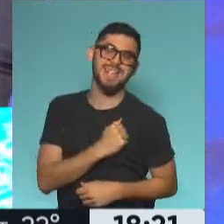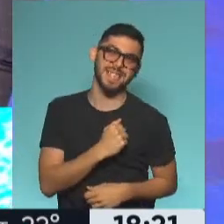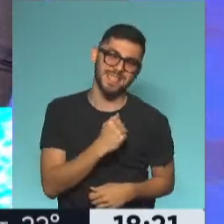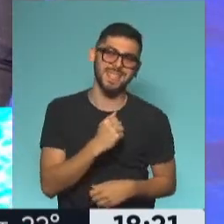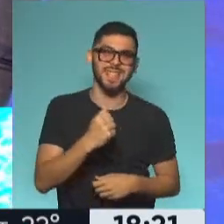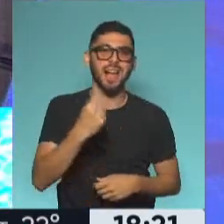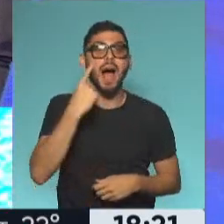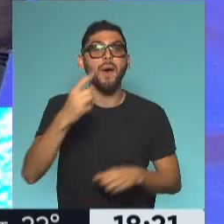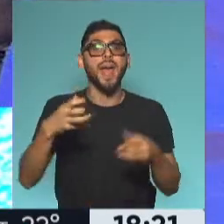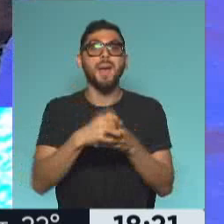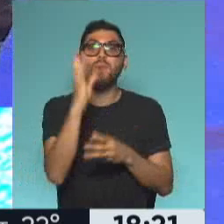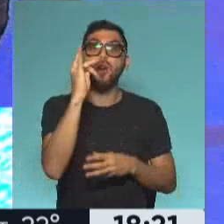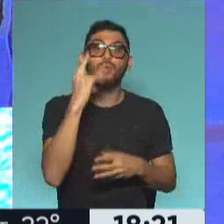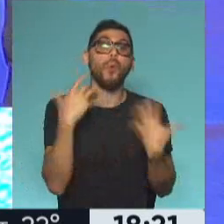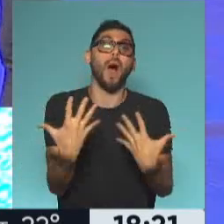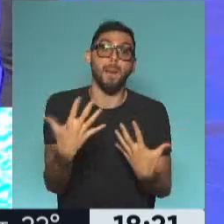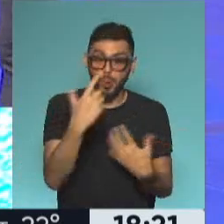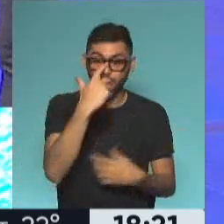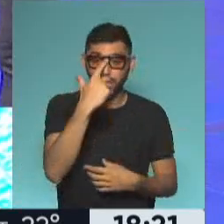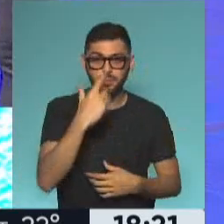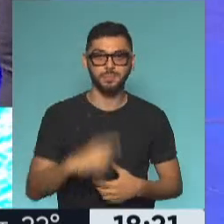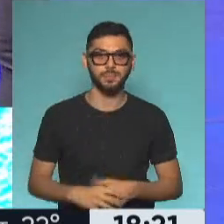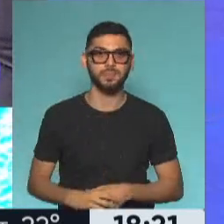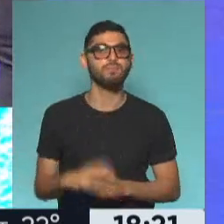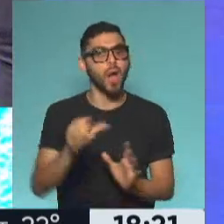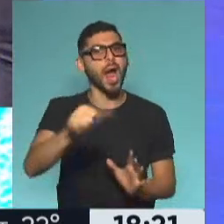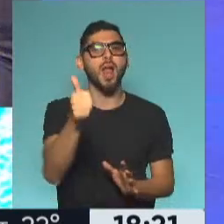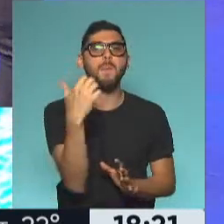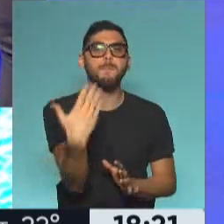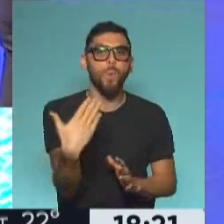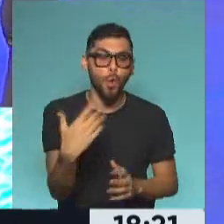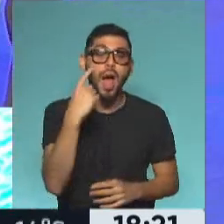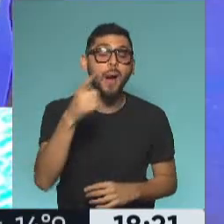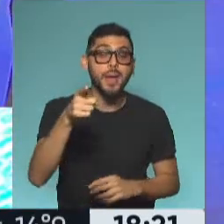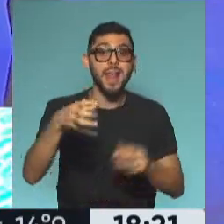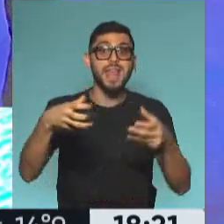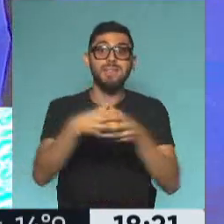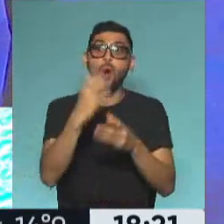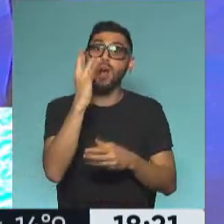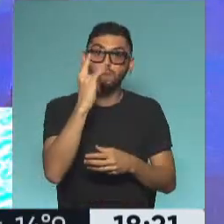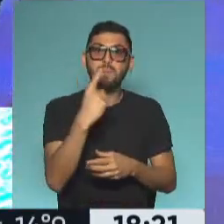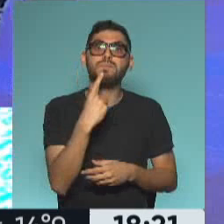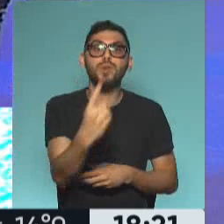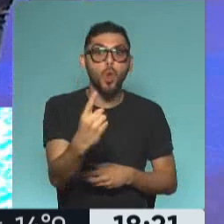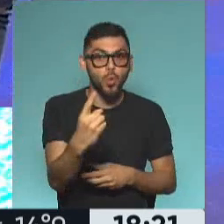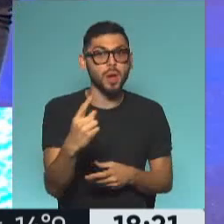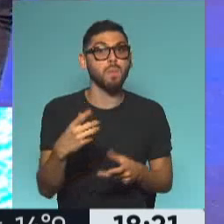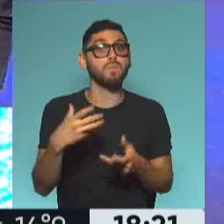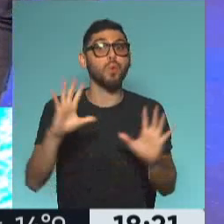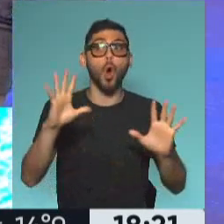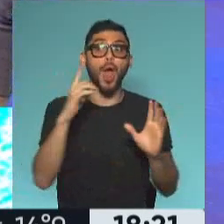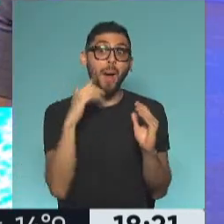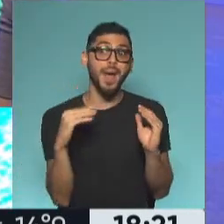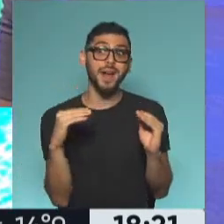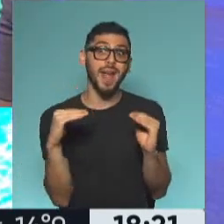¿eh? ¡Vamos, equipo azul! ¡Vamos, equipo azul! ¿Qué puede ganar? Bueno, pregunta para el equipo azul que tiene la posibilidad de